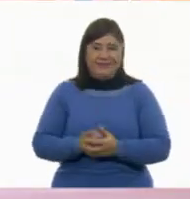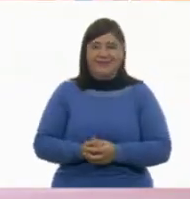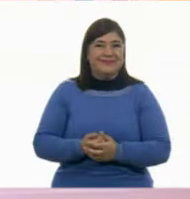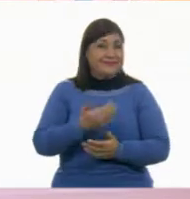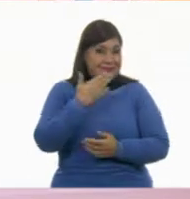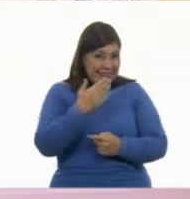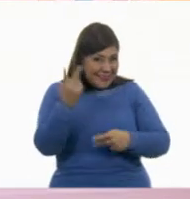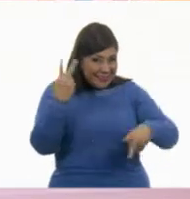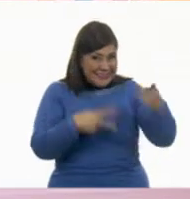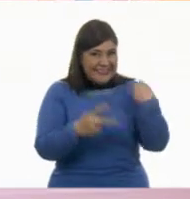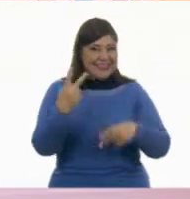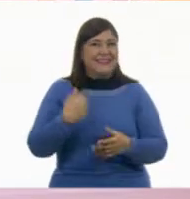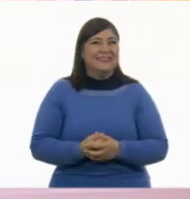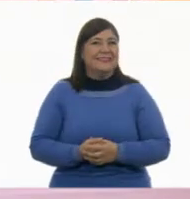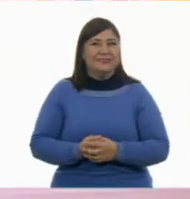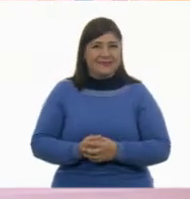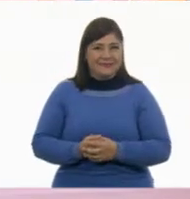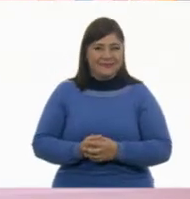¡Bienvenido!